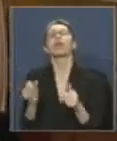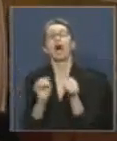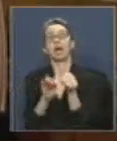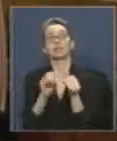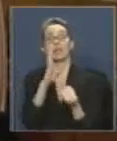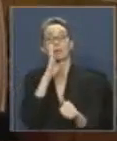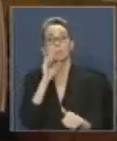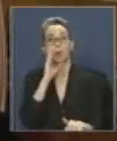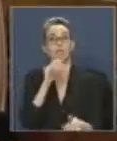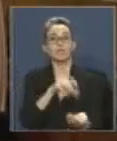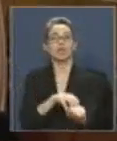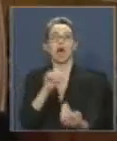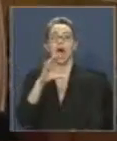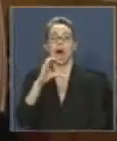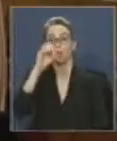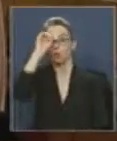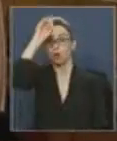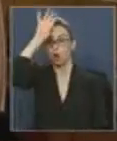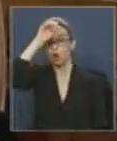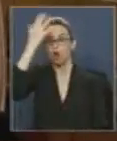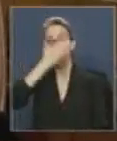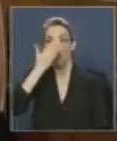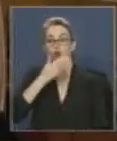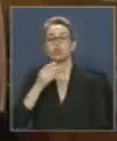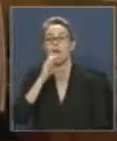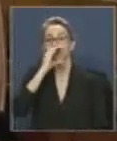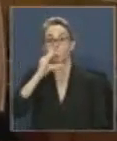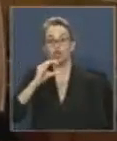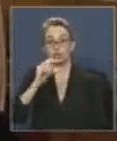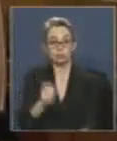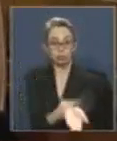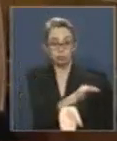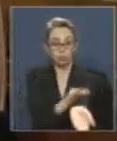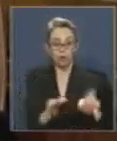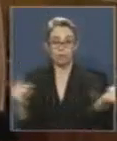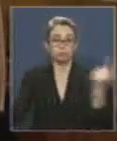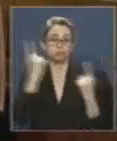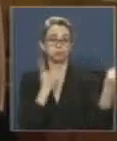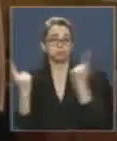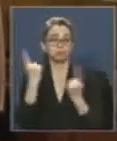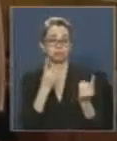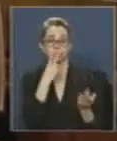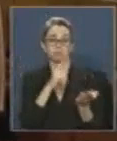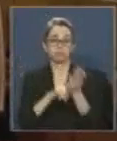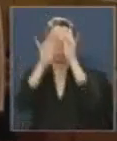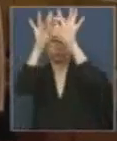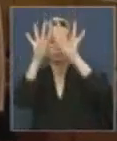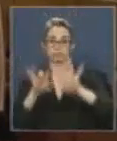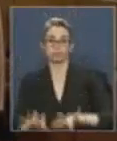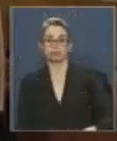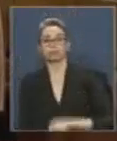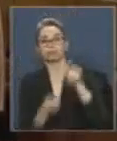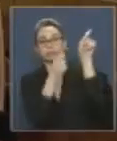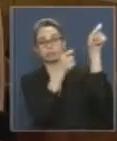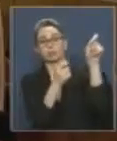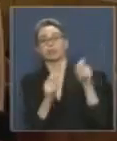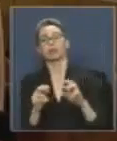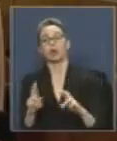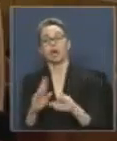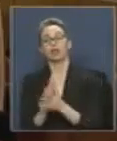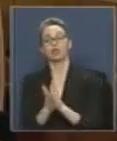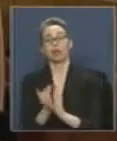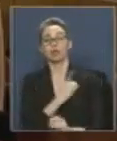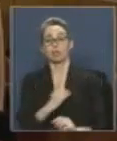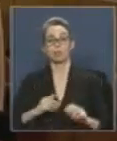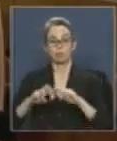Biobío, de la provincia de Arauco, de Lota, de la provincia de Concepción, para que hagamos este oficio, que espero que pueda contar con la adhesión de todos los diputados